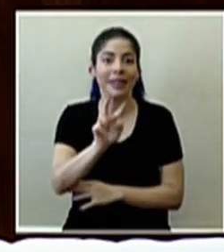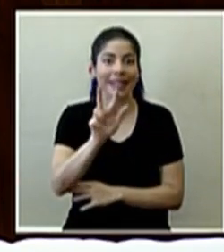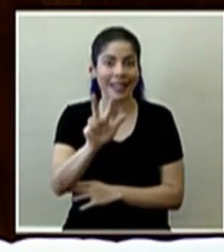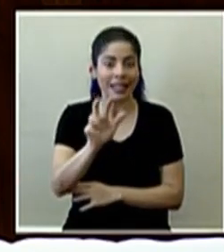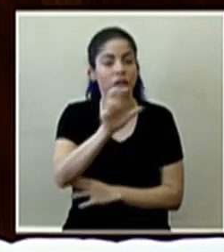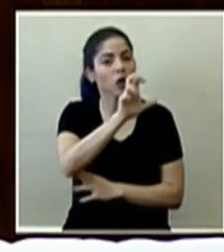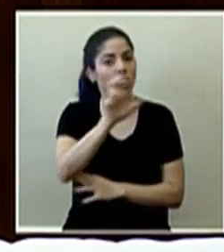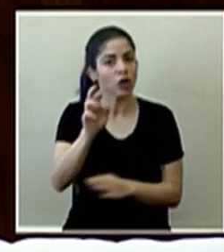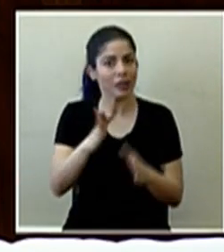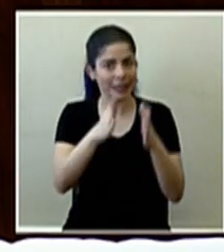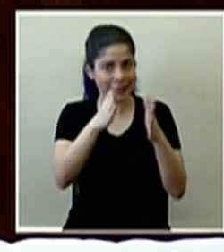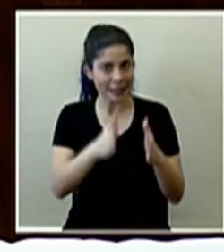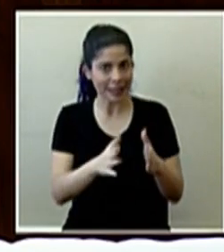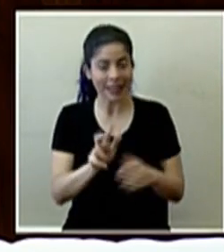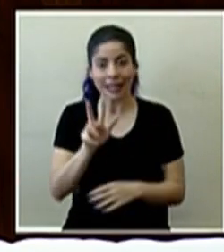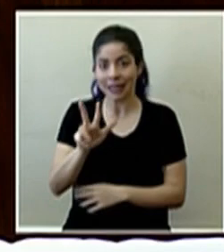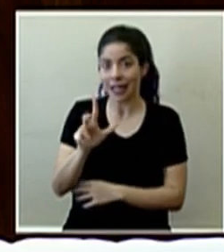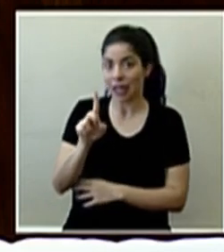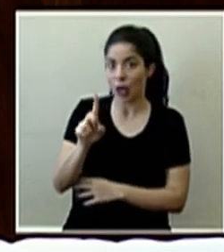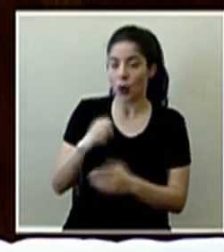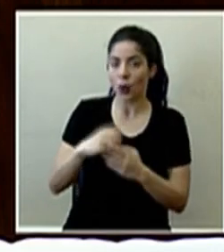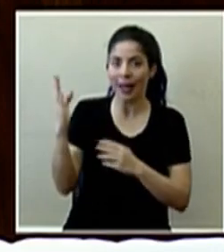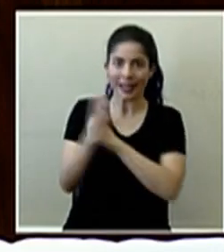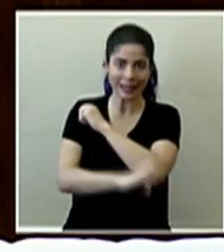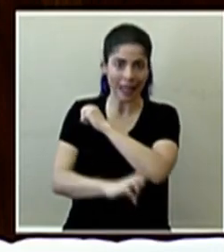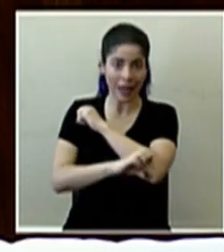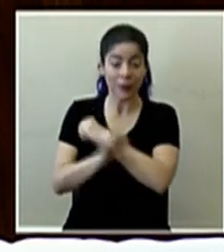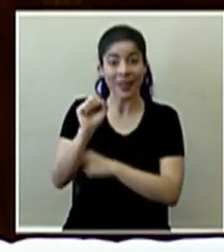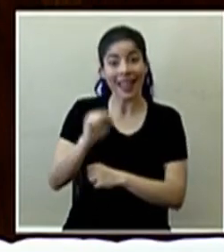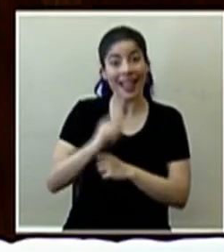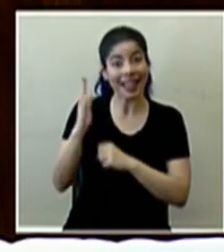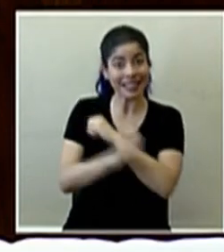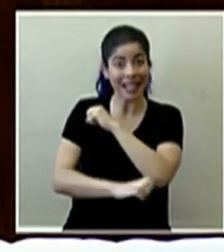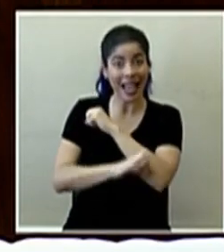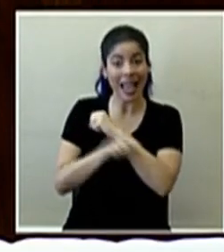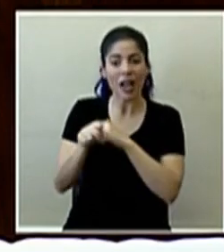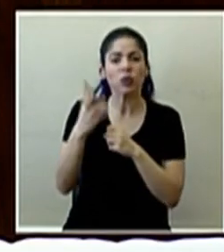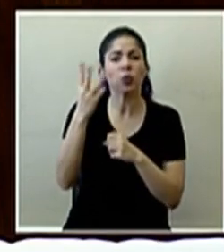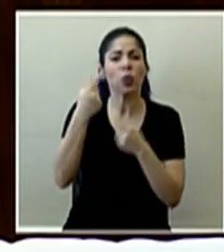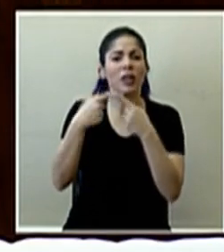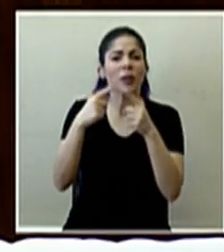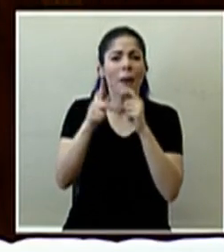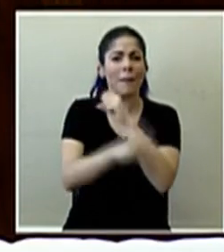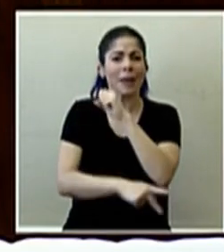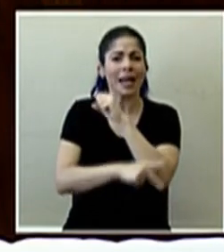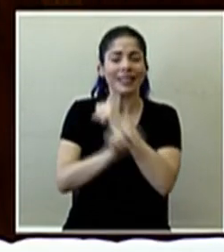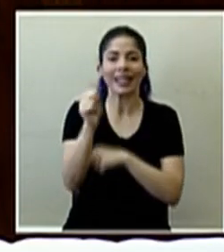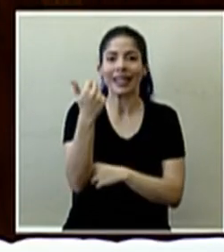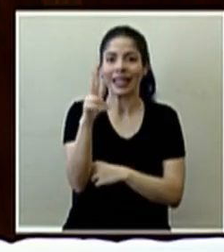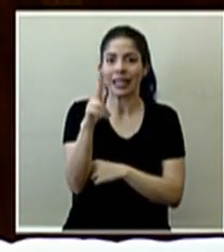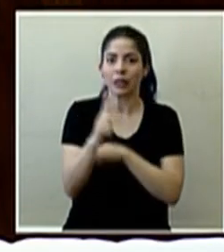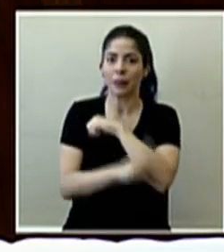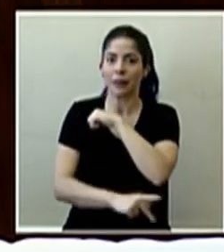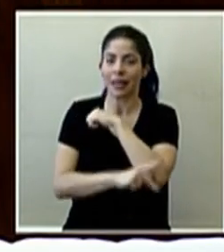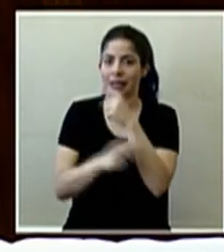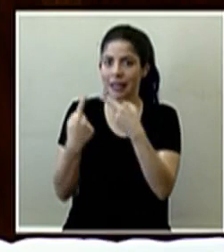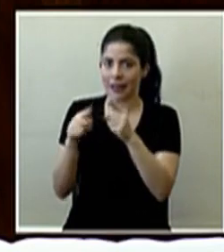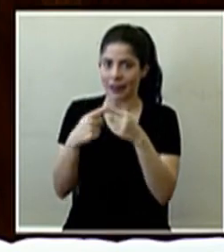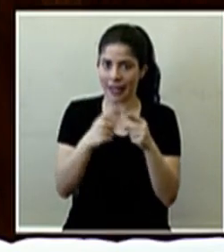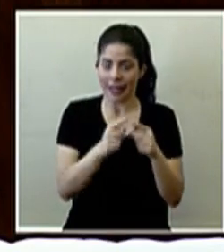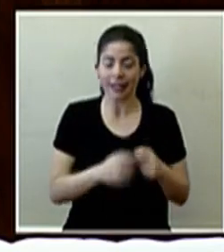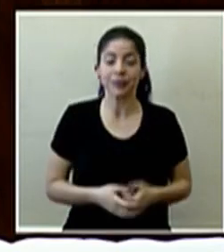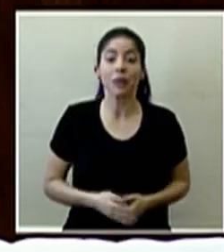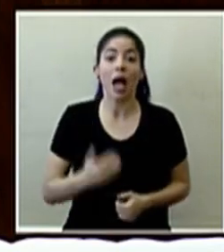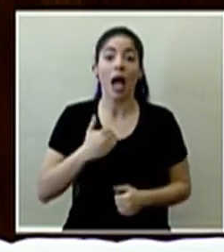son costarricenses y 31 extranjeros, los extranjeros de 13 nacionalidades diferentes. Se registran